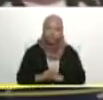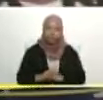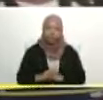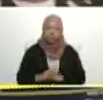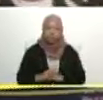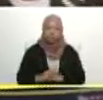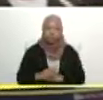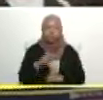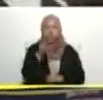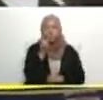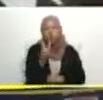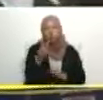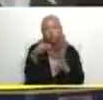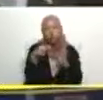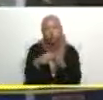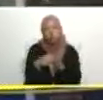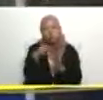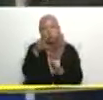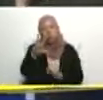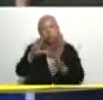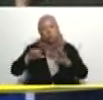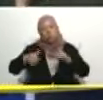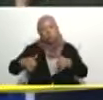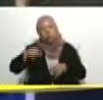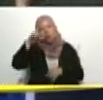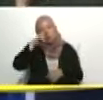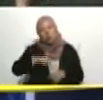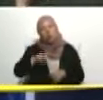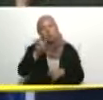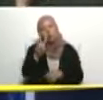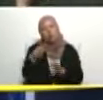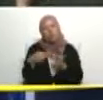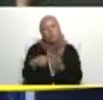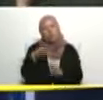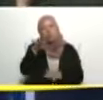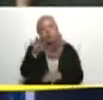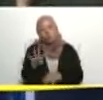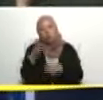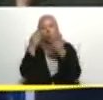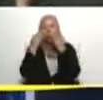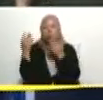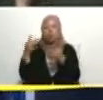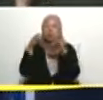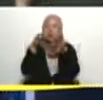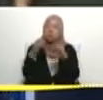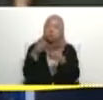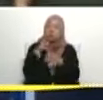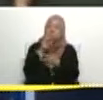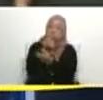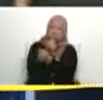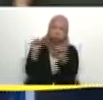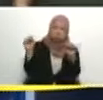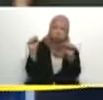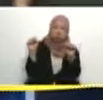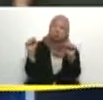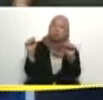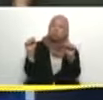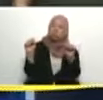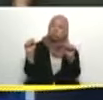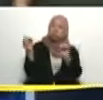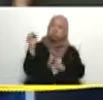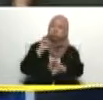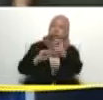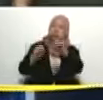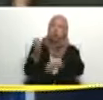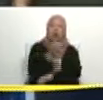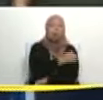del 2023 e inicios del año 2024, hemos visto con indignación que la extrema